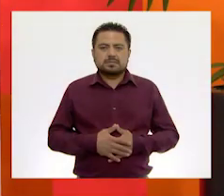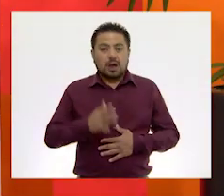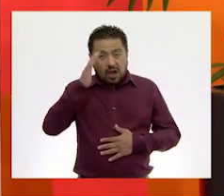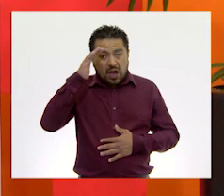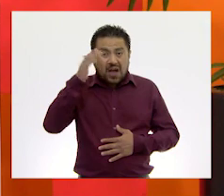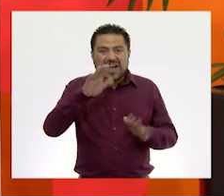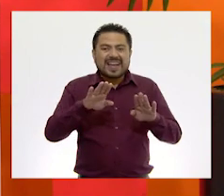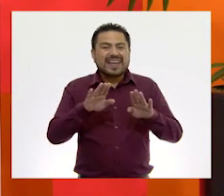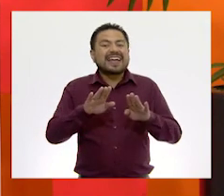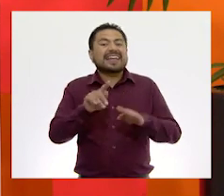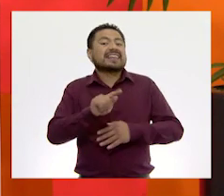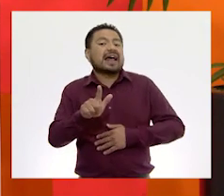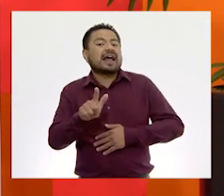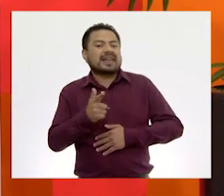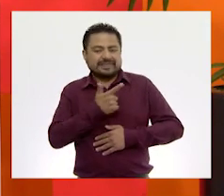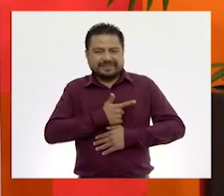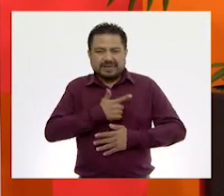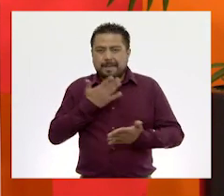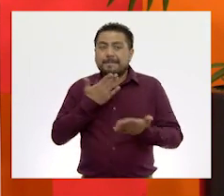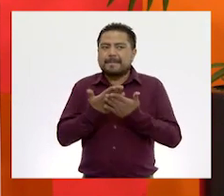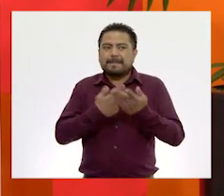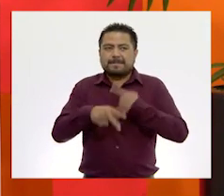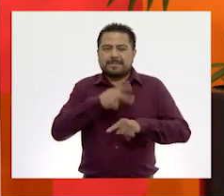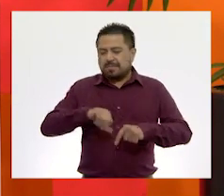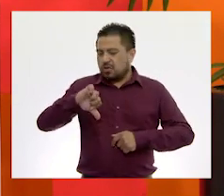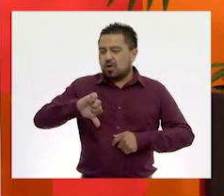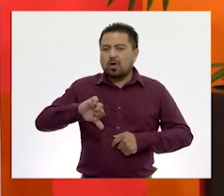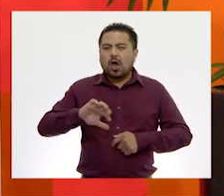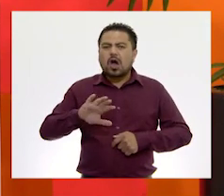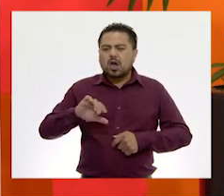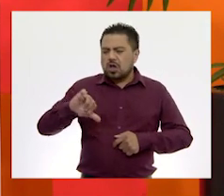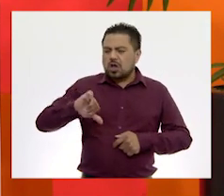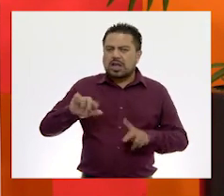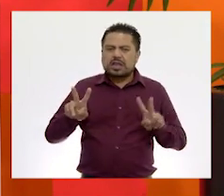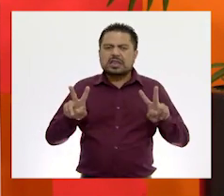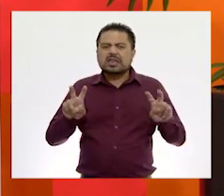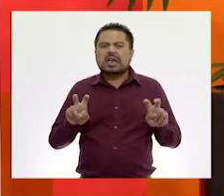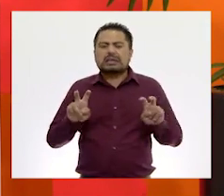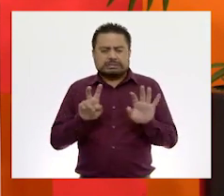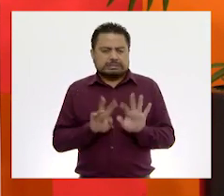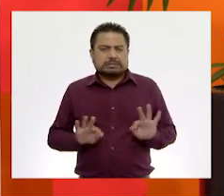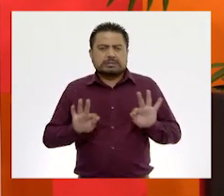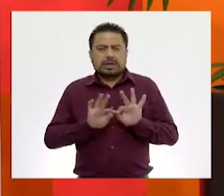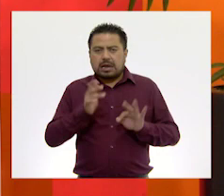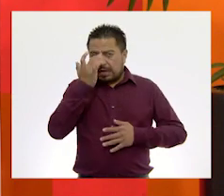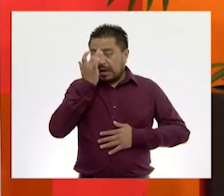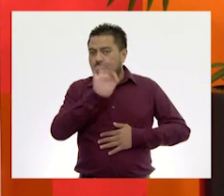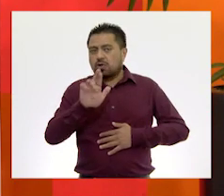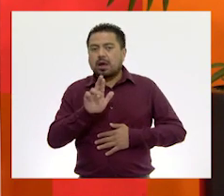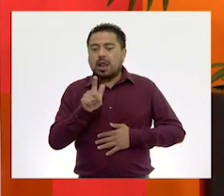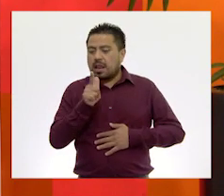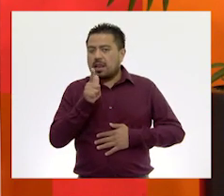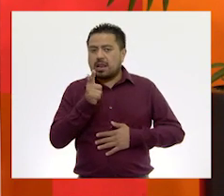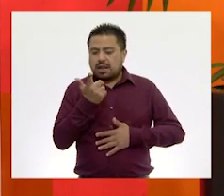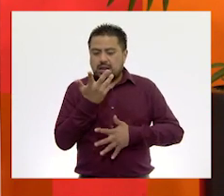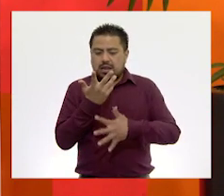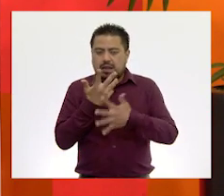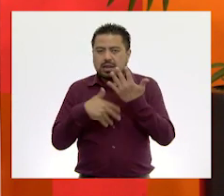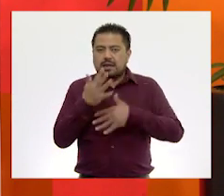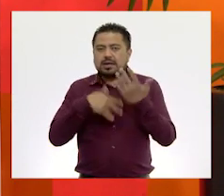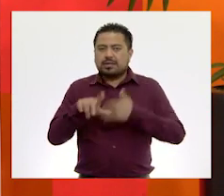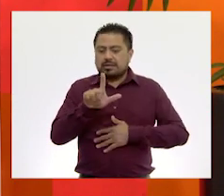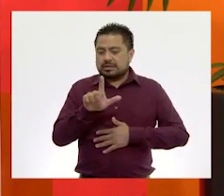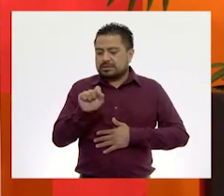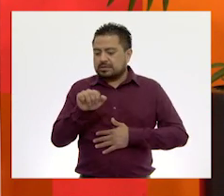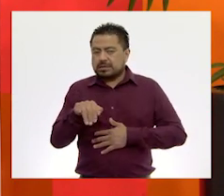Hola, ¿qué tal? Es un gusto darles la bienvenida. El día de hoy abordaremos la importancia de reconocer la lengua de señas mexicana